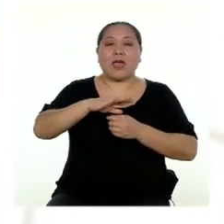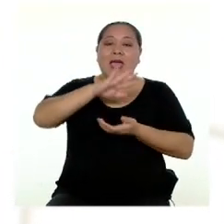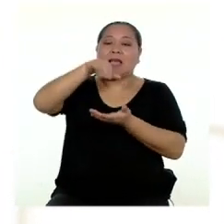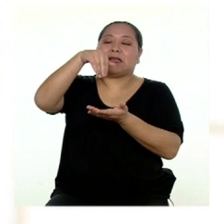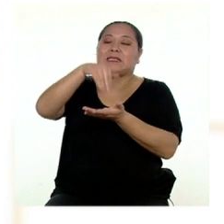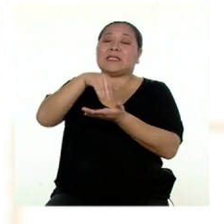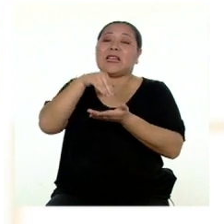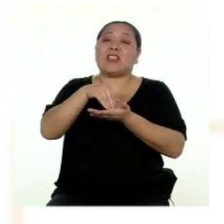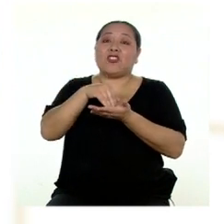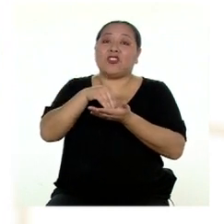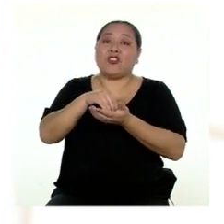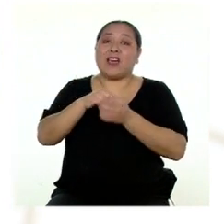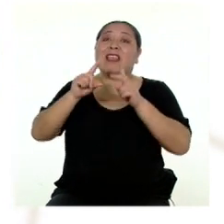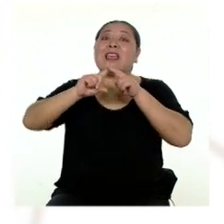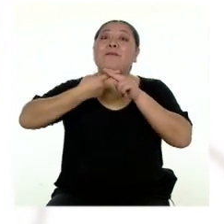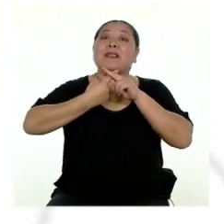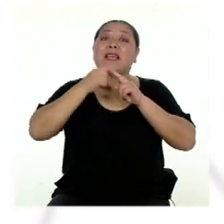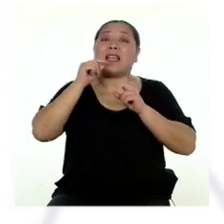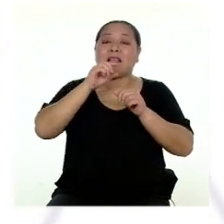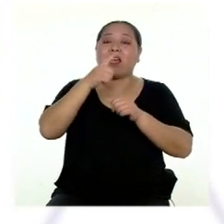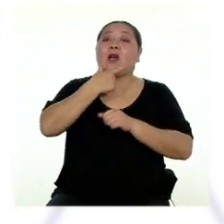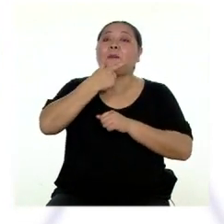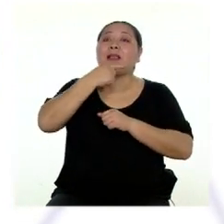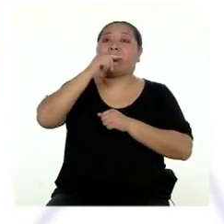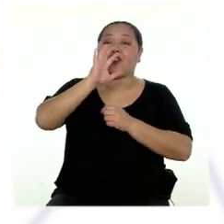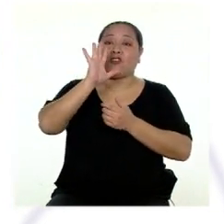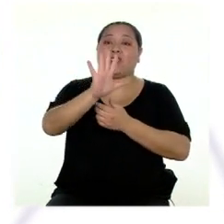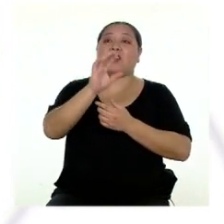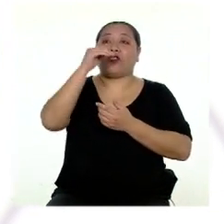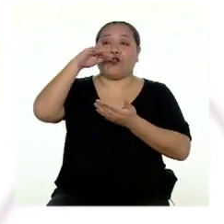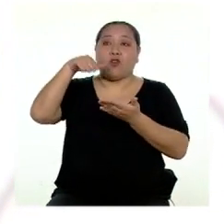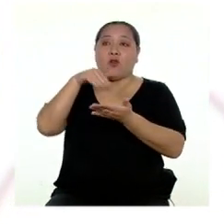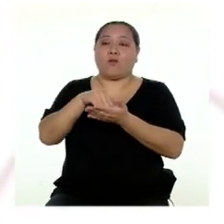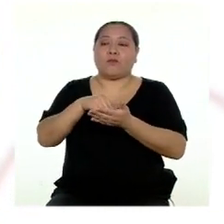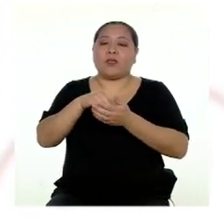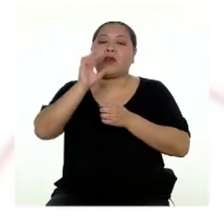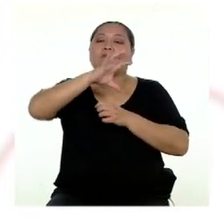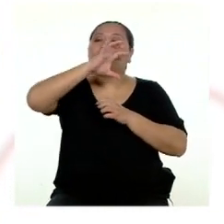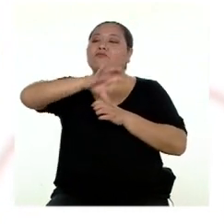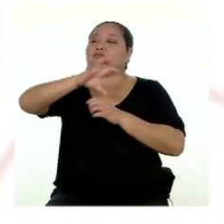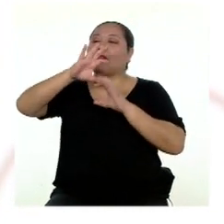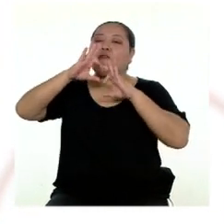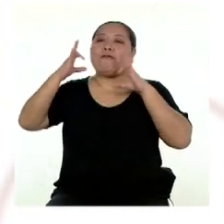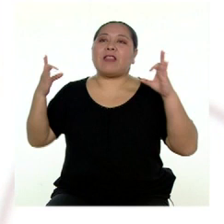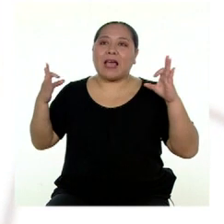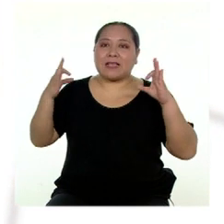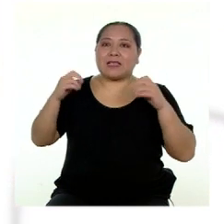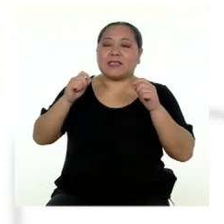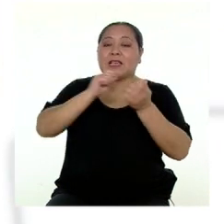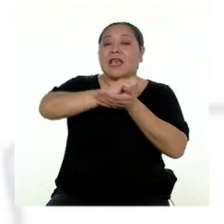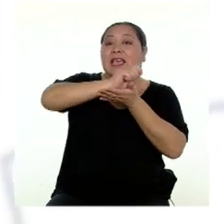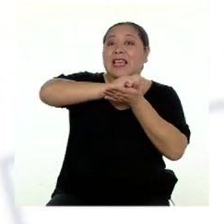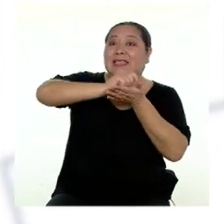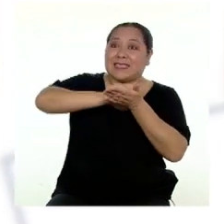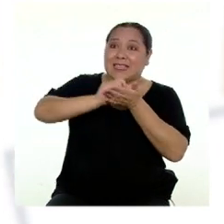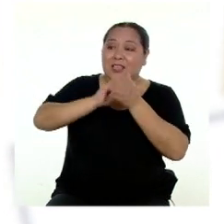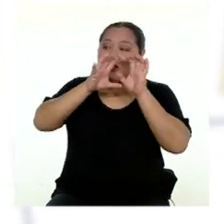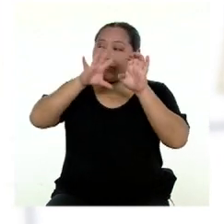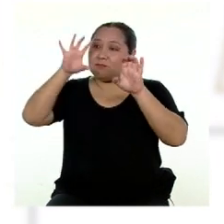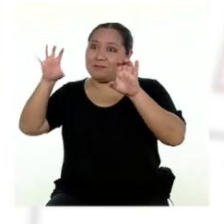en la celda amarilla. Completa los otros cuadrados mágicos con enunciados algebraicos y con expresiones algebraicas